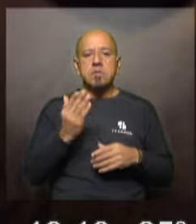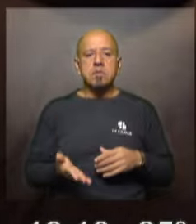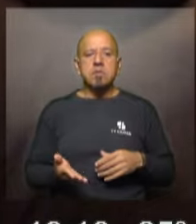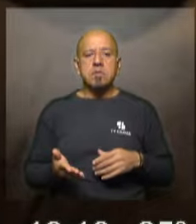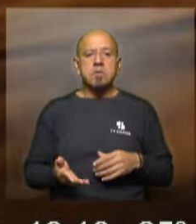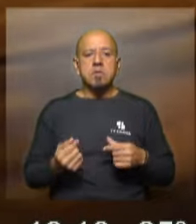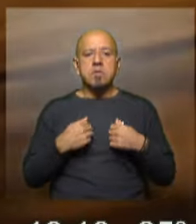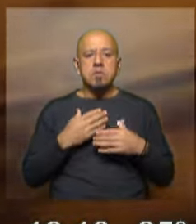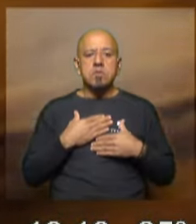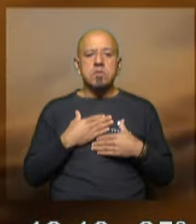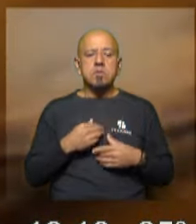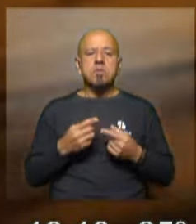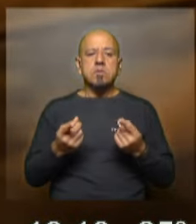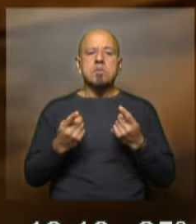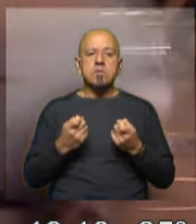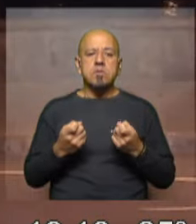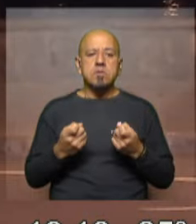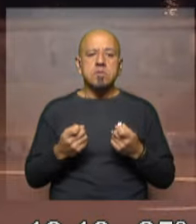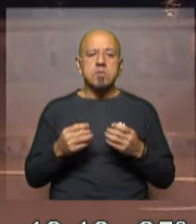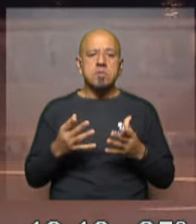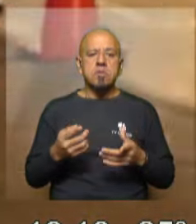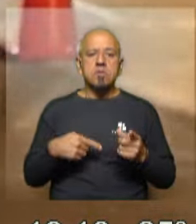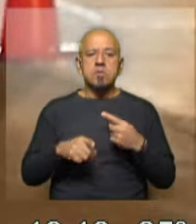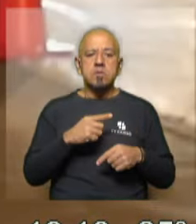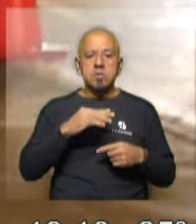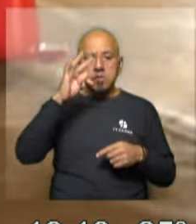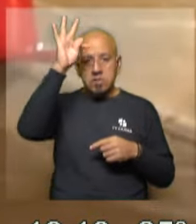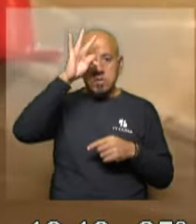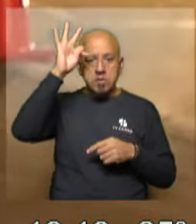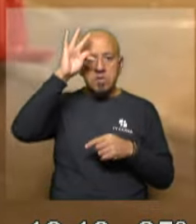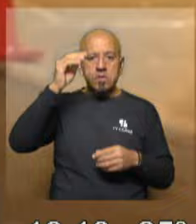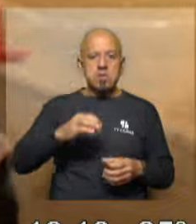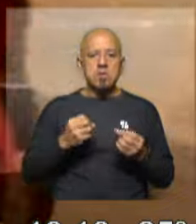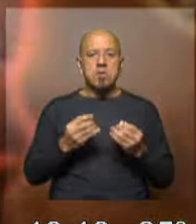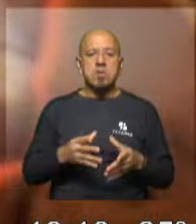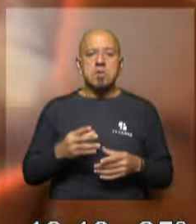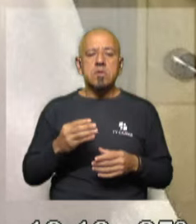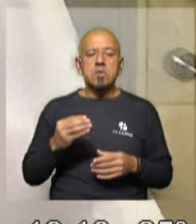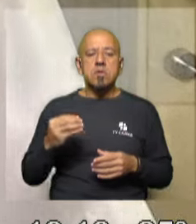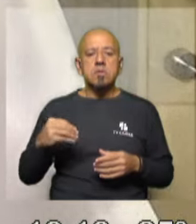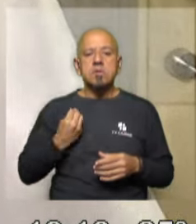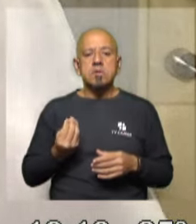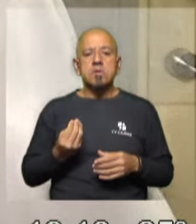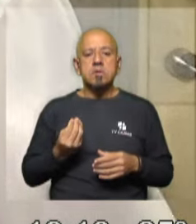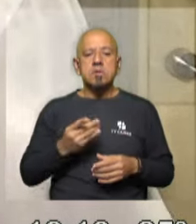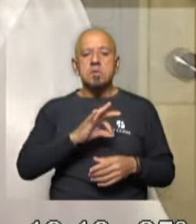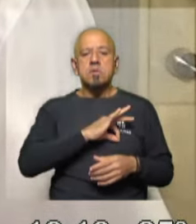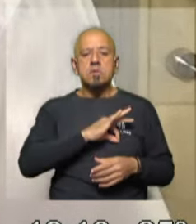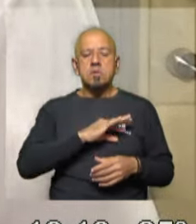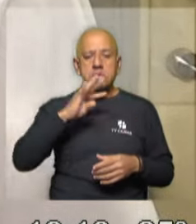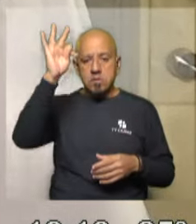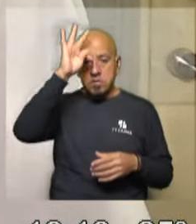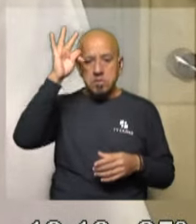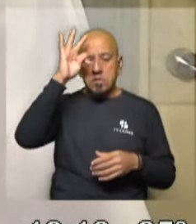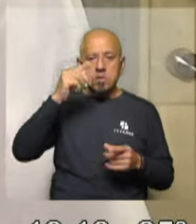Nosotros necesitamos concientizar después que vaya al examen teórico, porque que salve el examen, tanto teórico como práctico hoy,